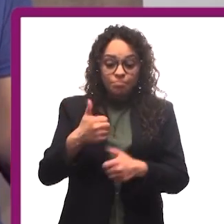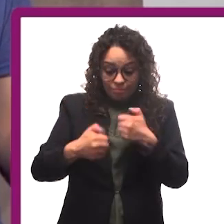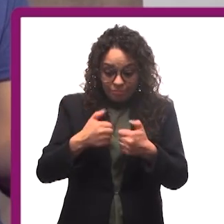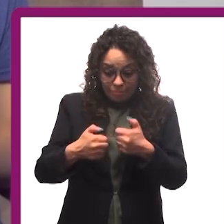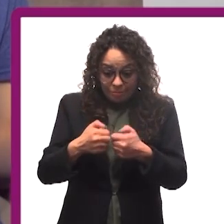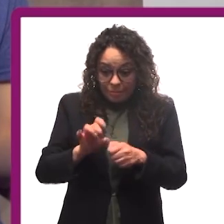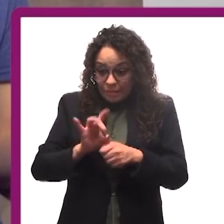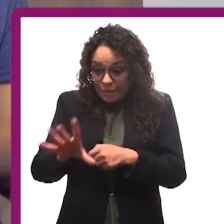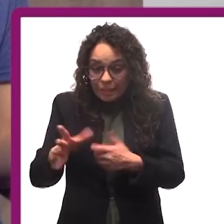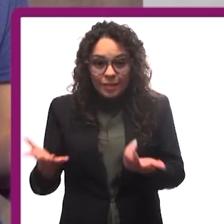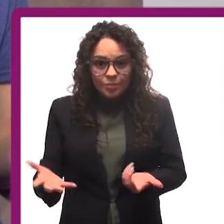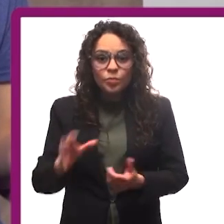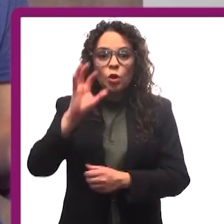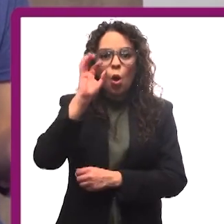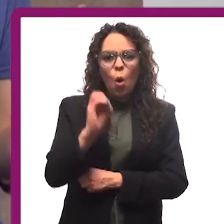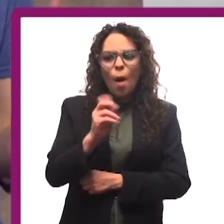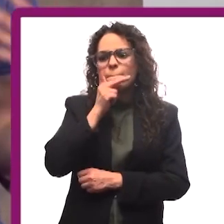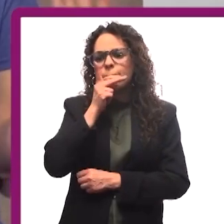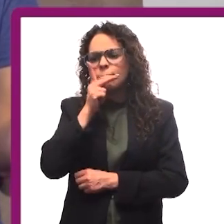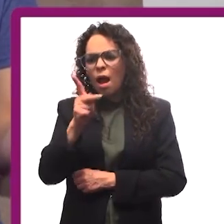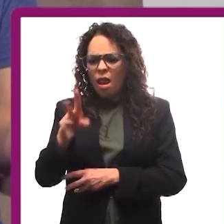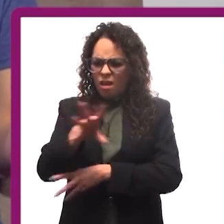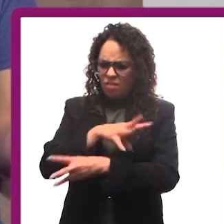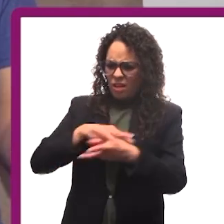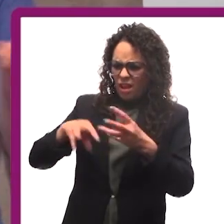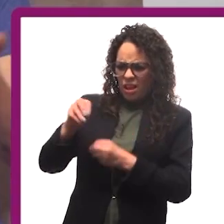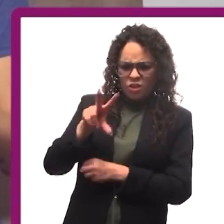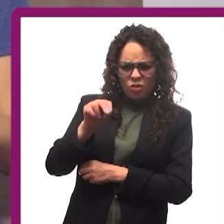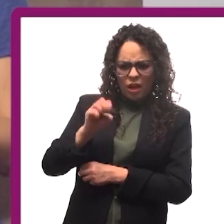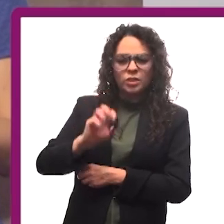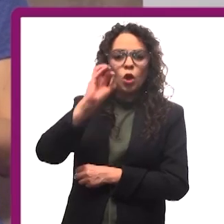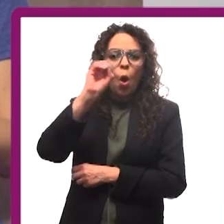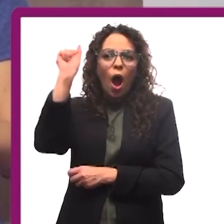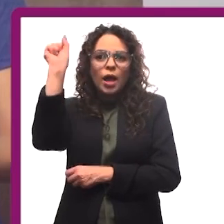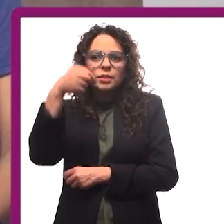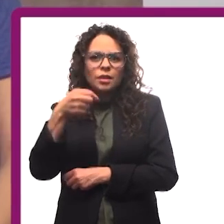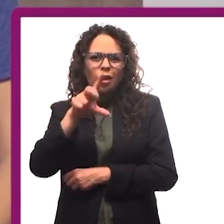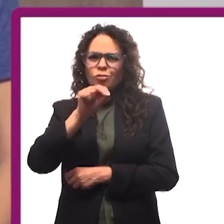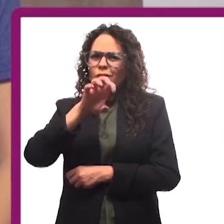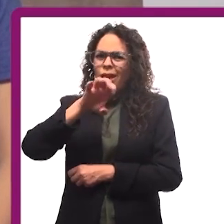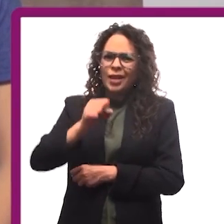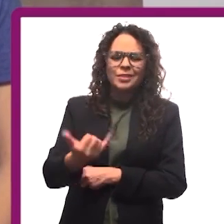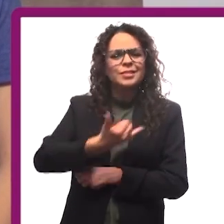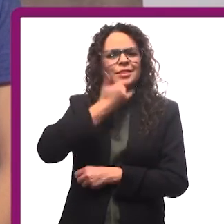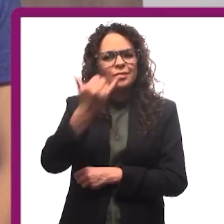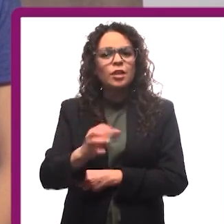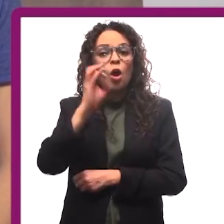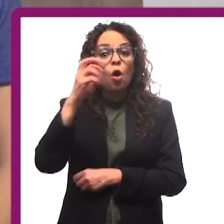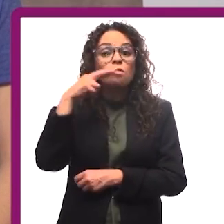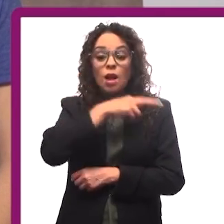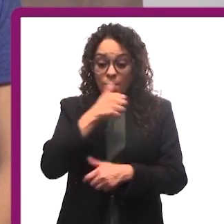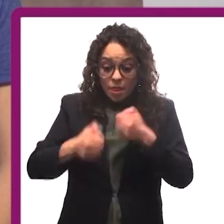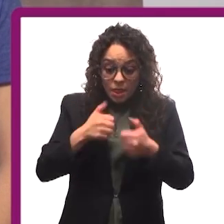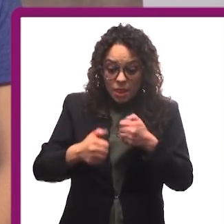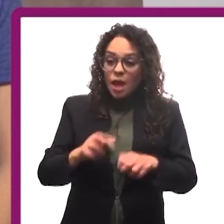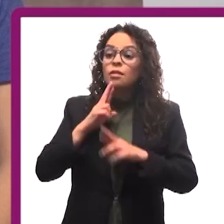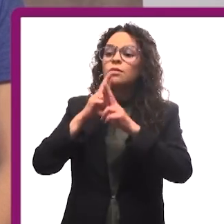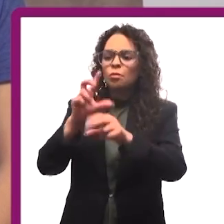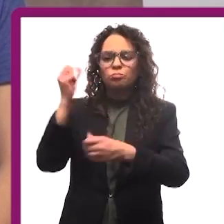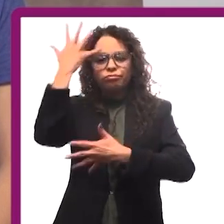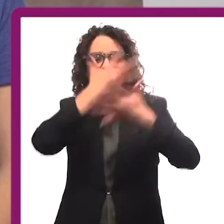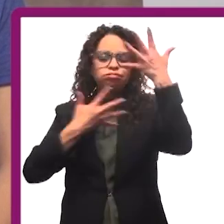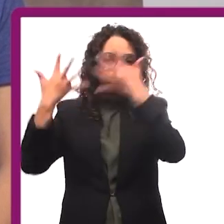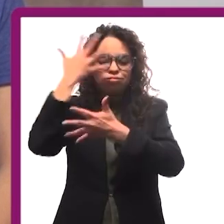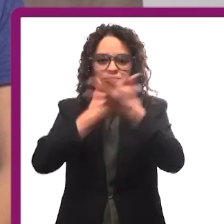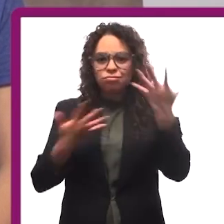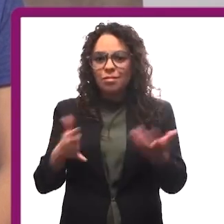que el autocorrector les haya puesto una palabra que no era o hasta un acento que no iba. O contestar demasiado rápido y que las respuestas se